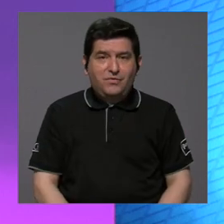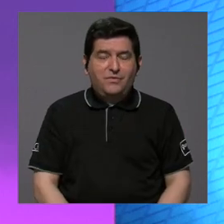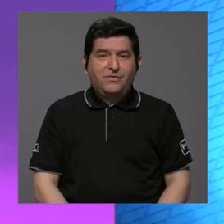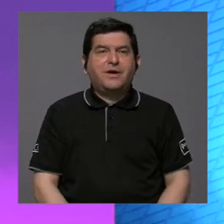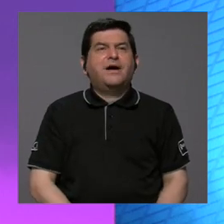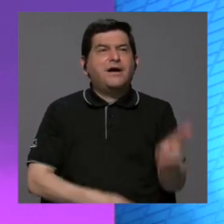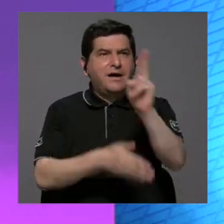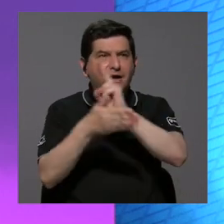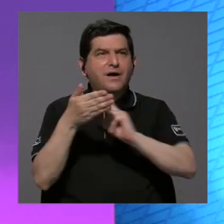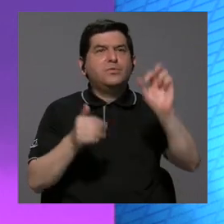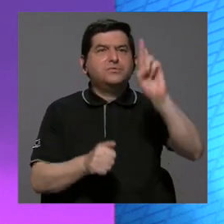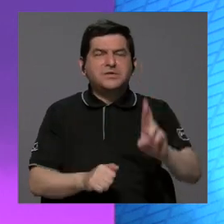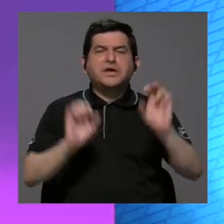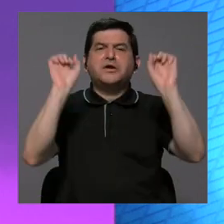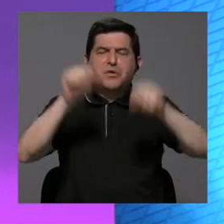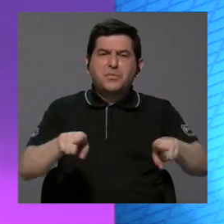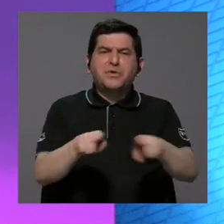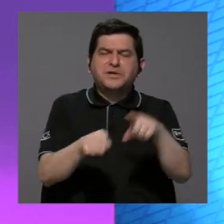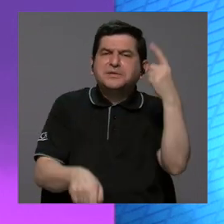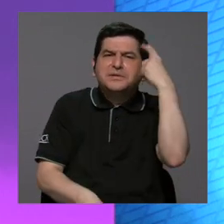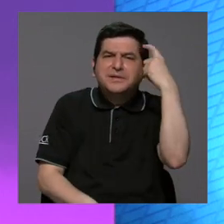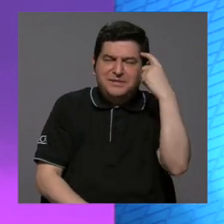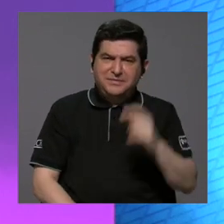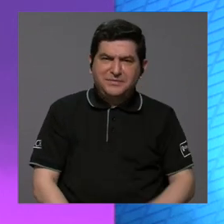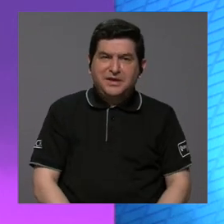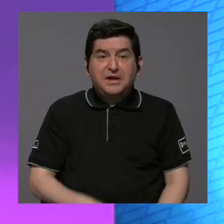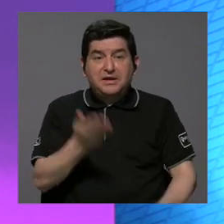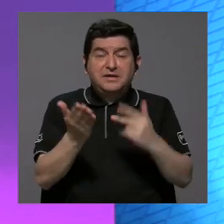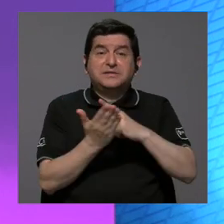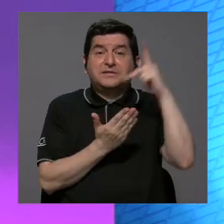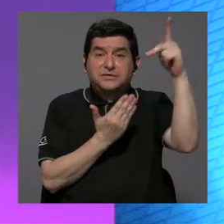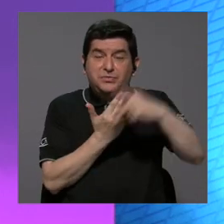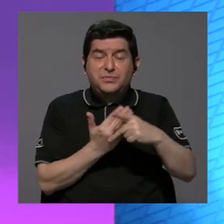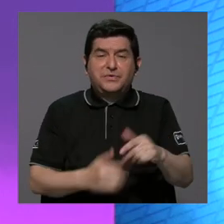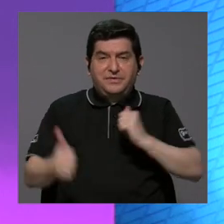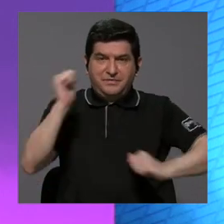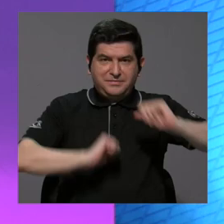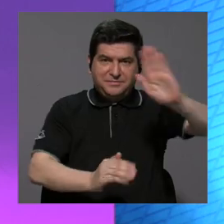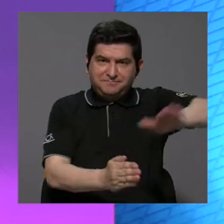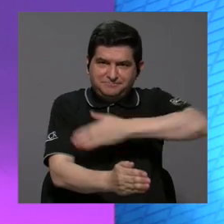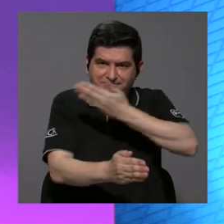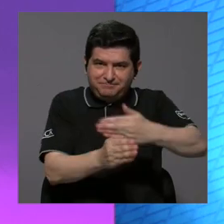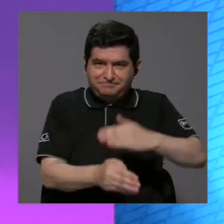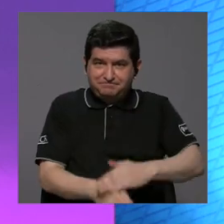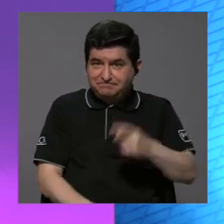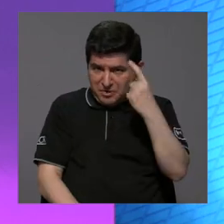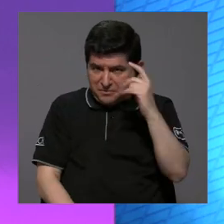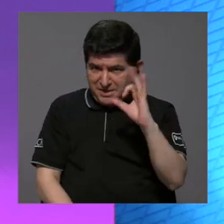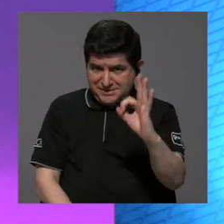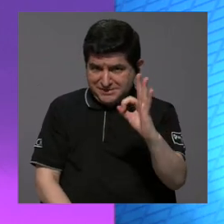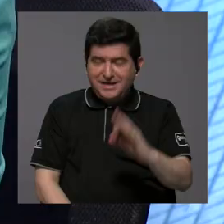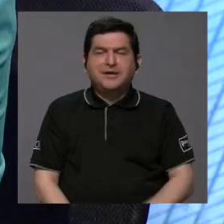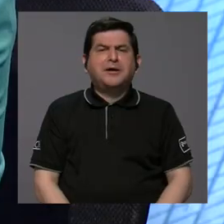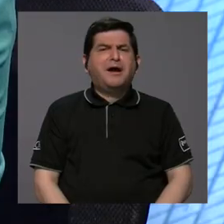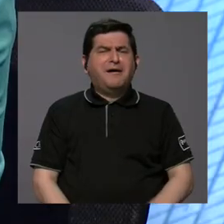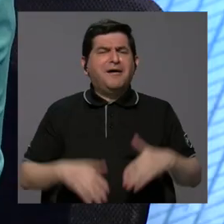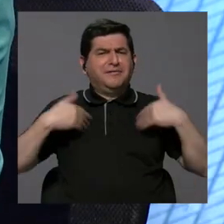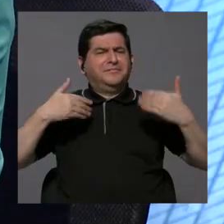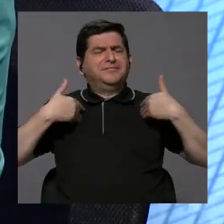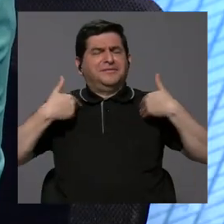la universidad de Costa Rica pueda pensar en un programa de teatro musical Qué te parece Me encantaría